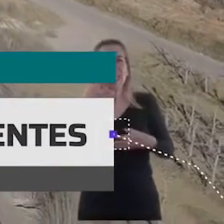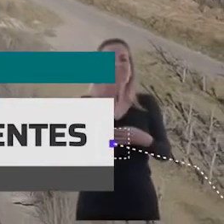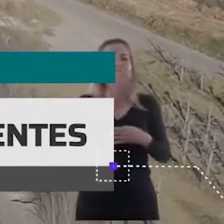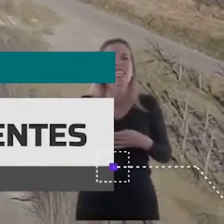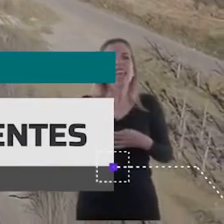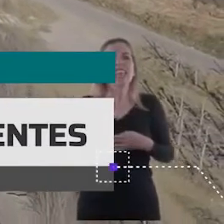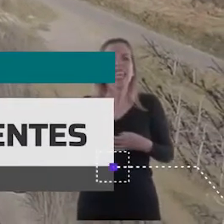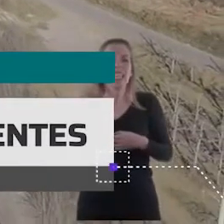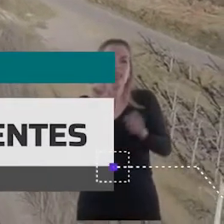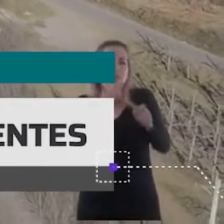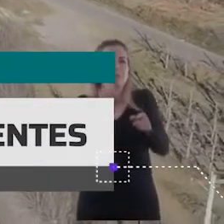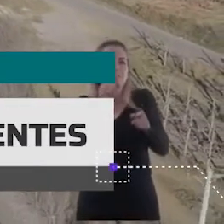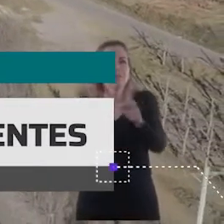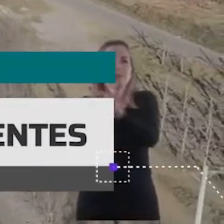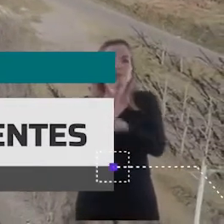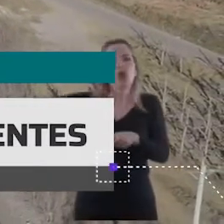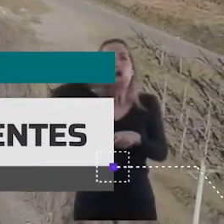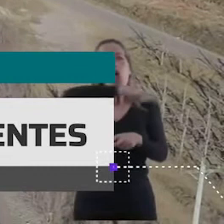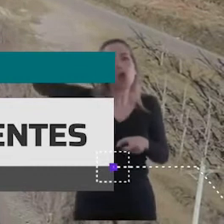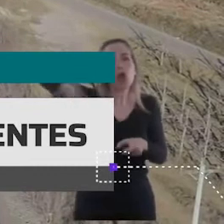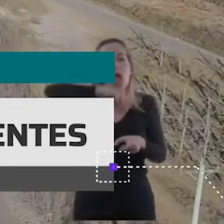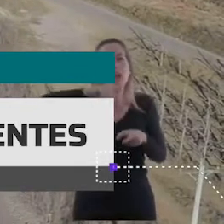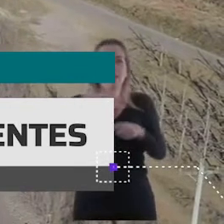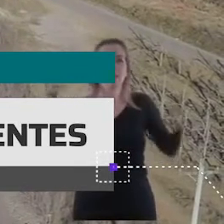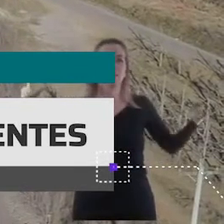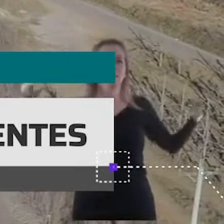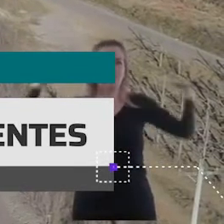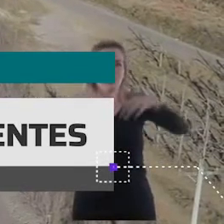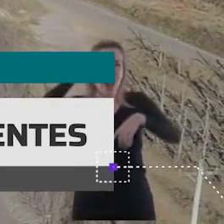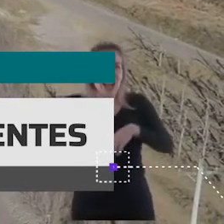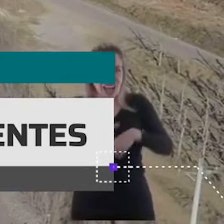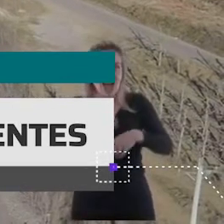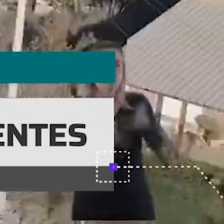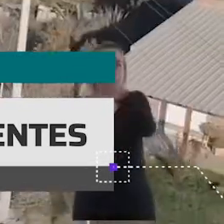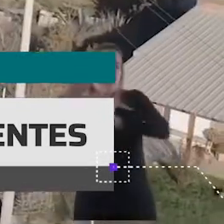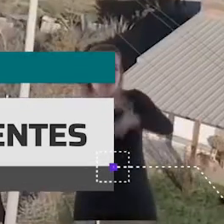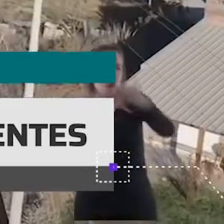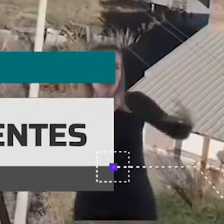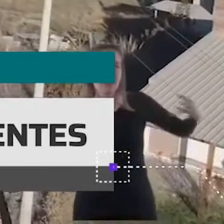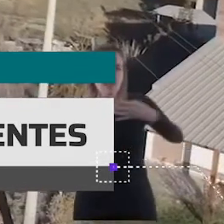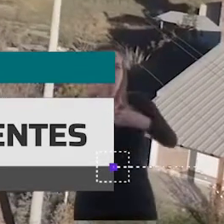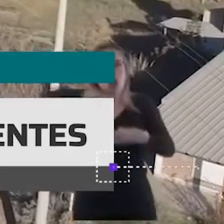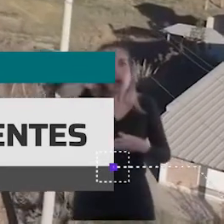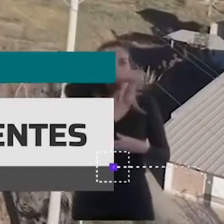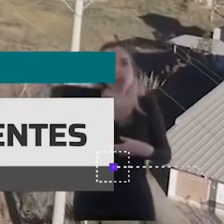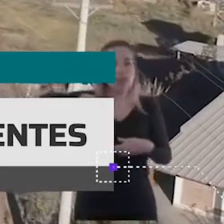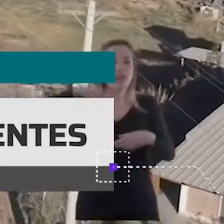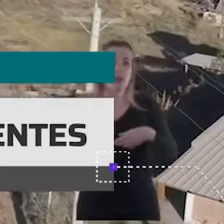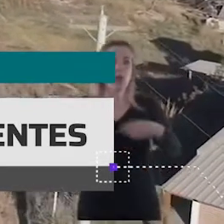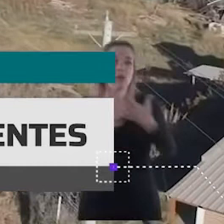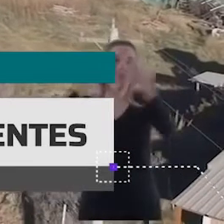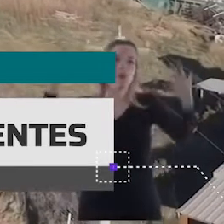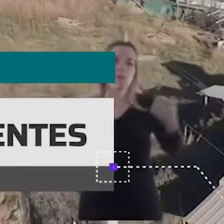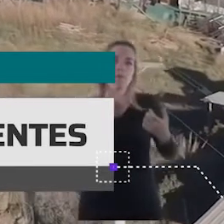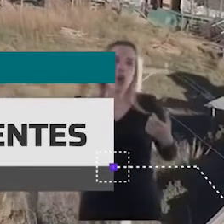intendentes de esas localidades que atraviesa esta ruta que se acercaron hasta aquí a godoy a compartir con nosotros y con ustedes un día importante